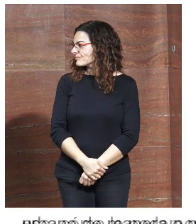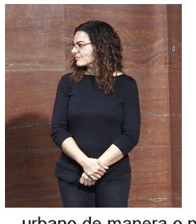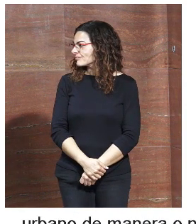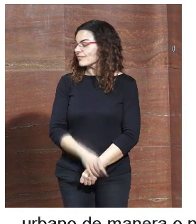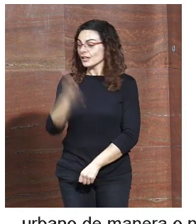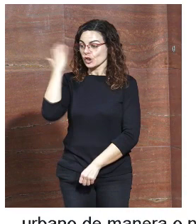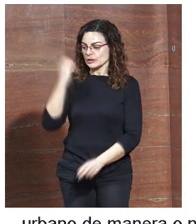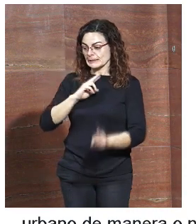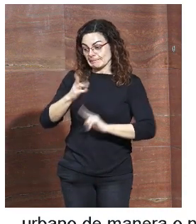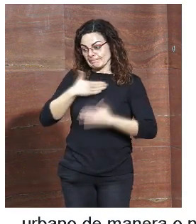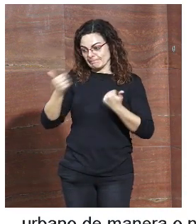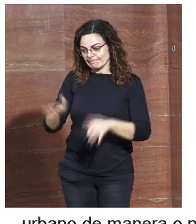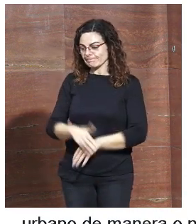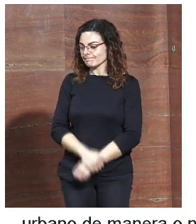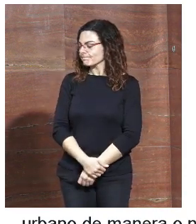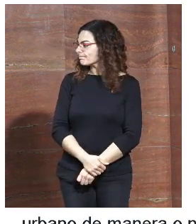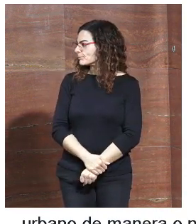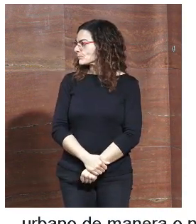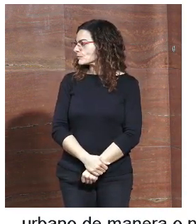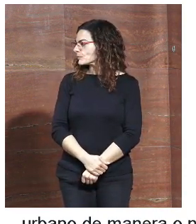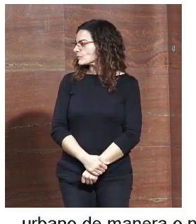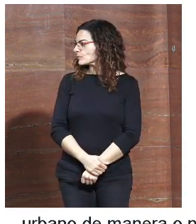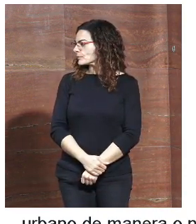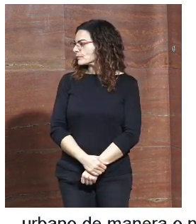Rosana, pues cuando tú quieras.